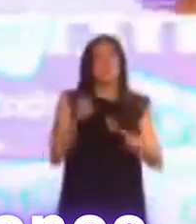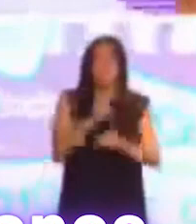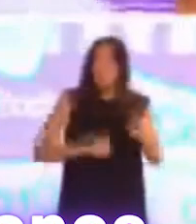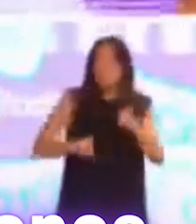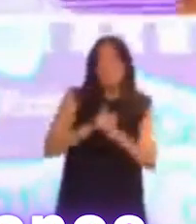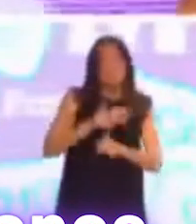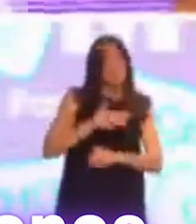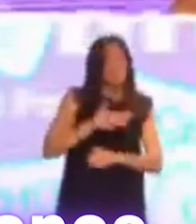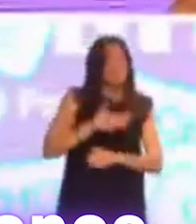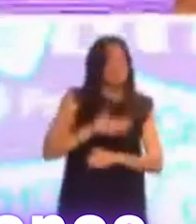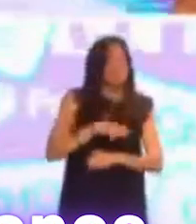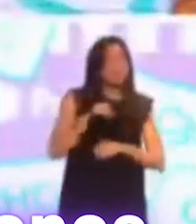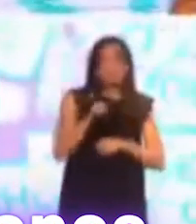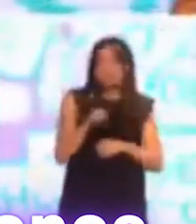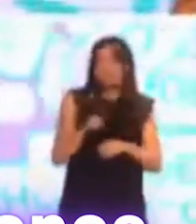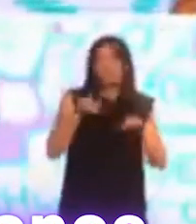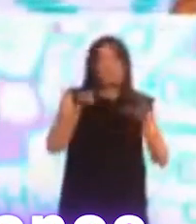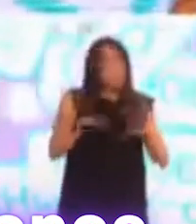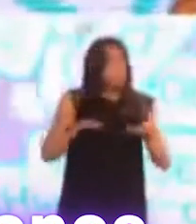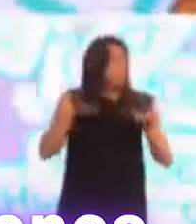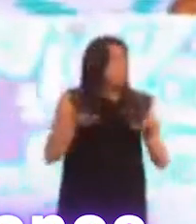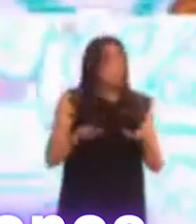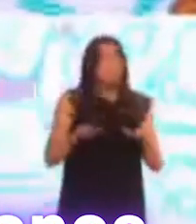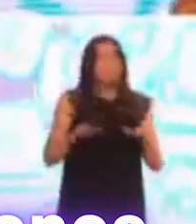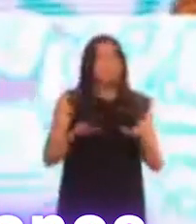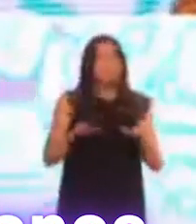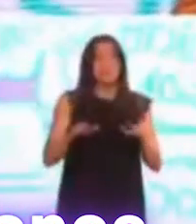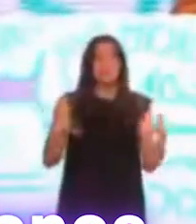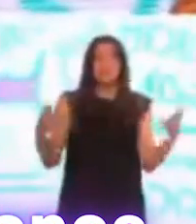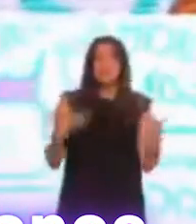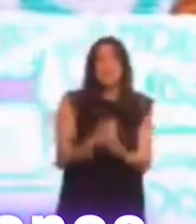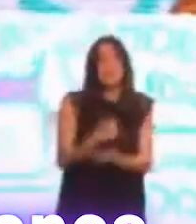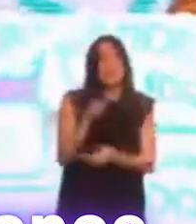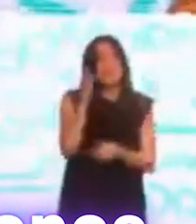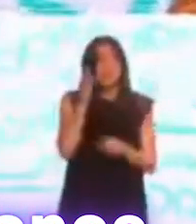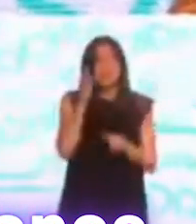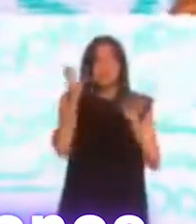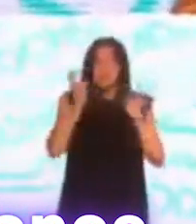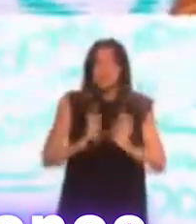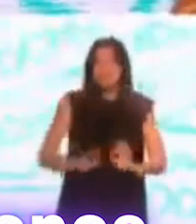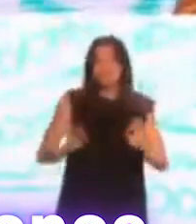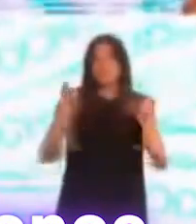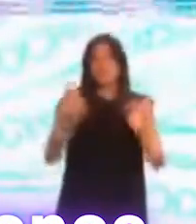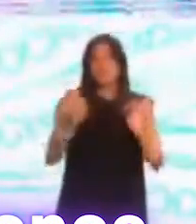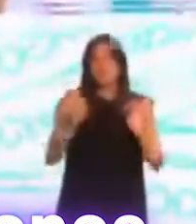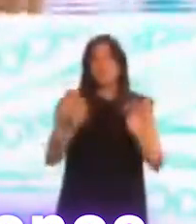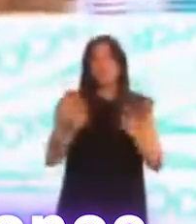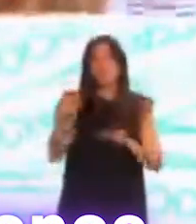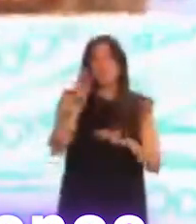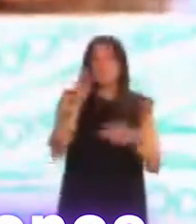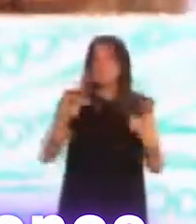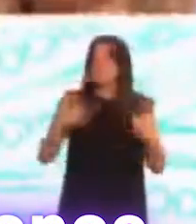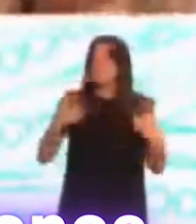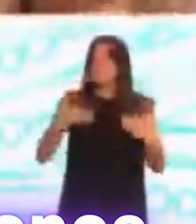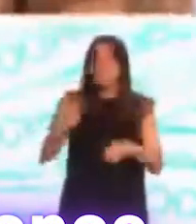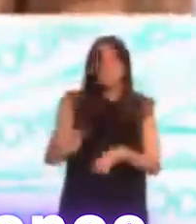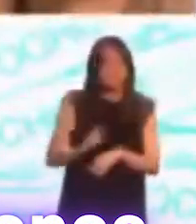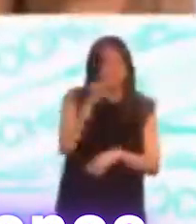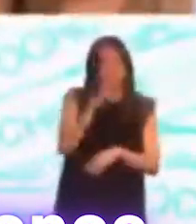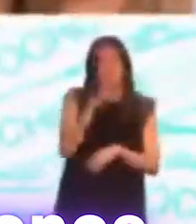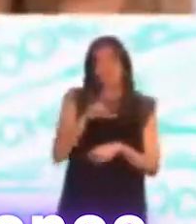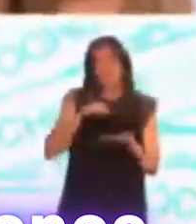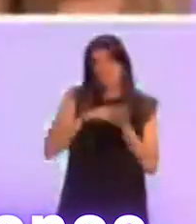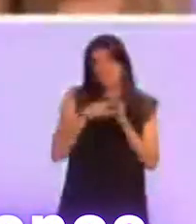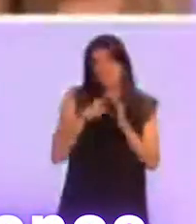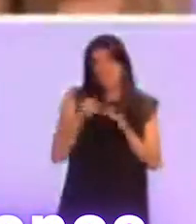y eso es una lección que nos han dado de todas las mujeres, especialmente las más machacadas por el patriarcado,